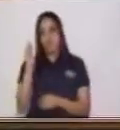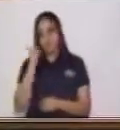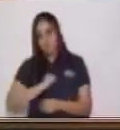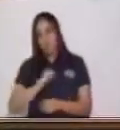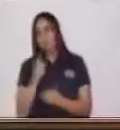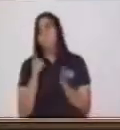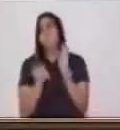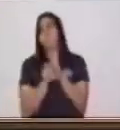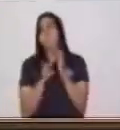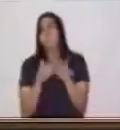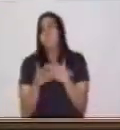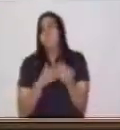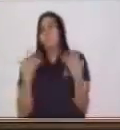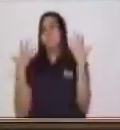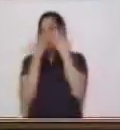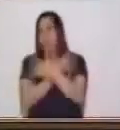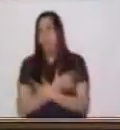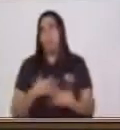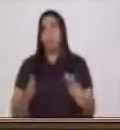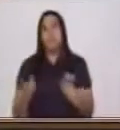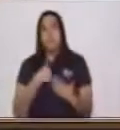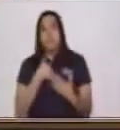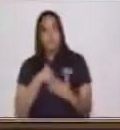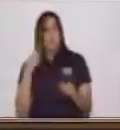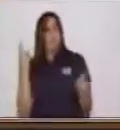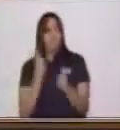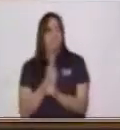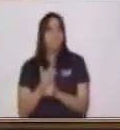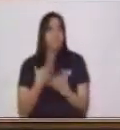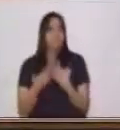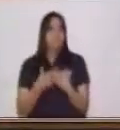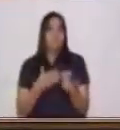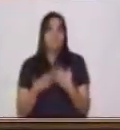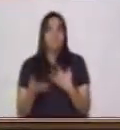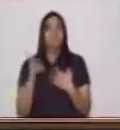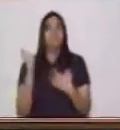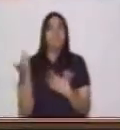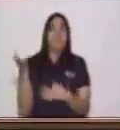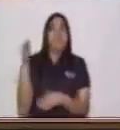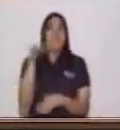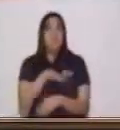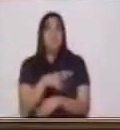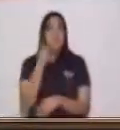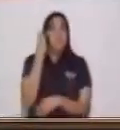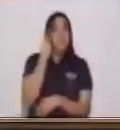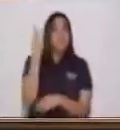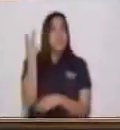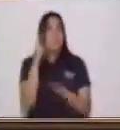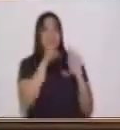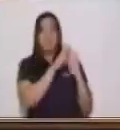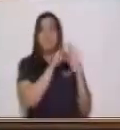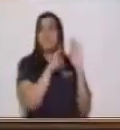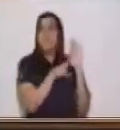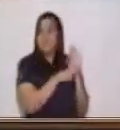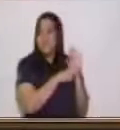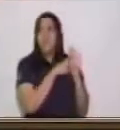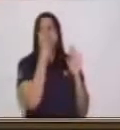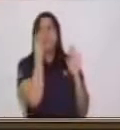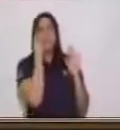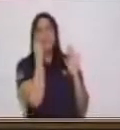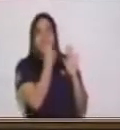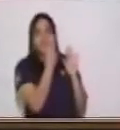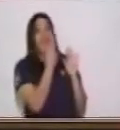te equivocas o tú crees que no está correcto, al momento de que veamos las reglas y tú puedas analizar lo que